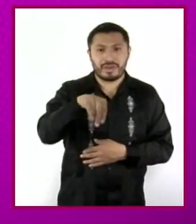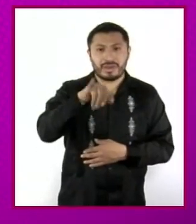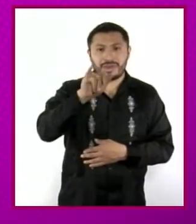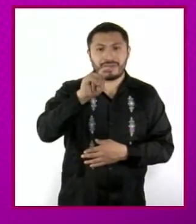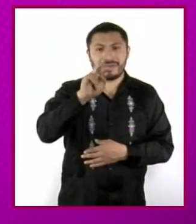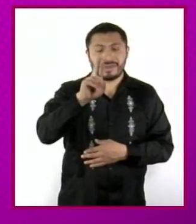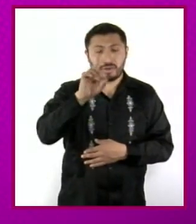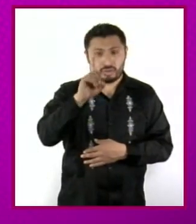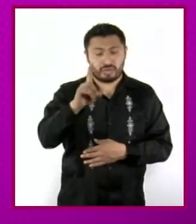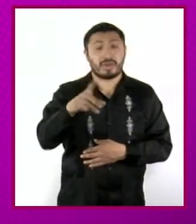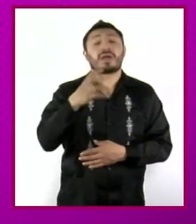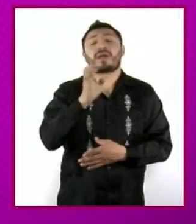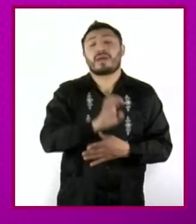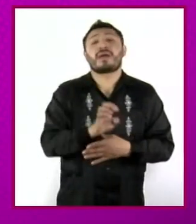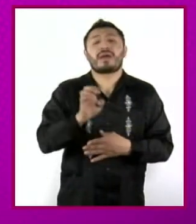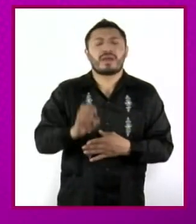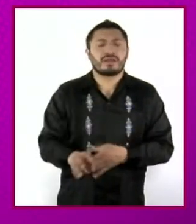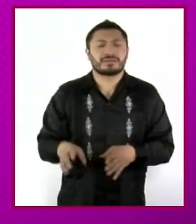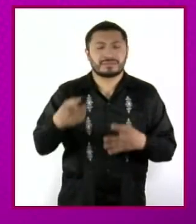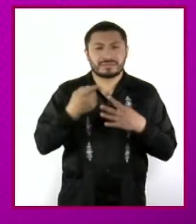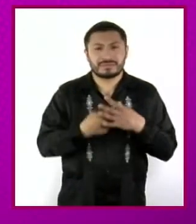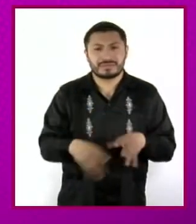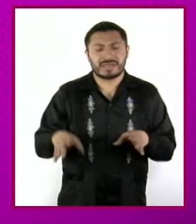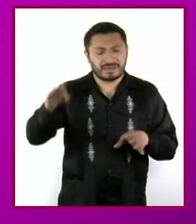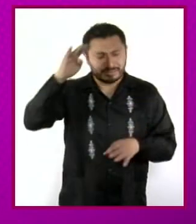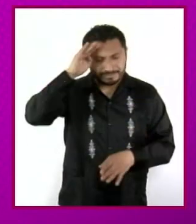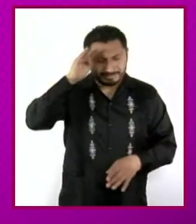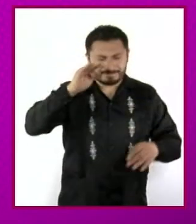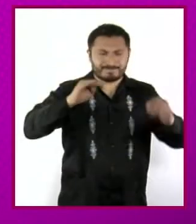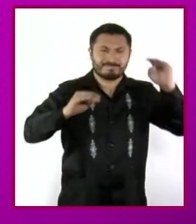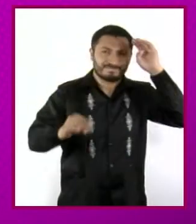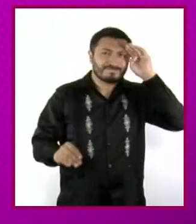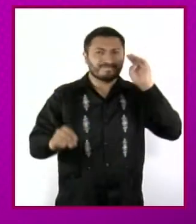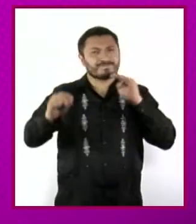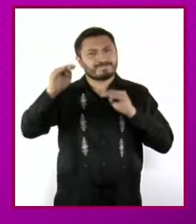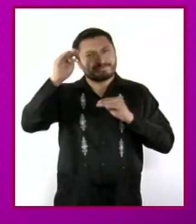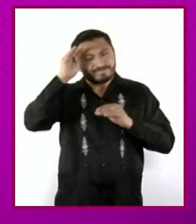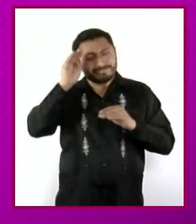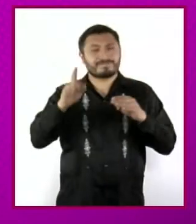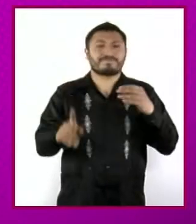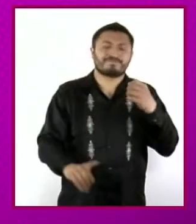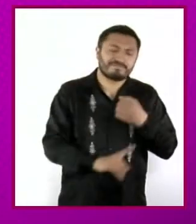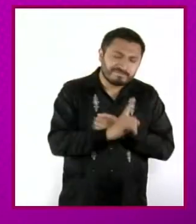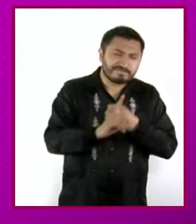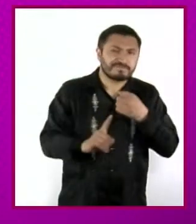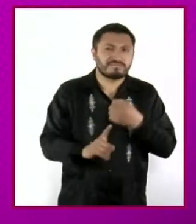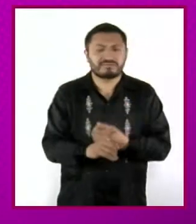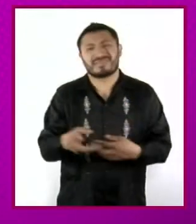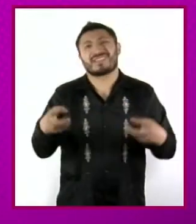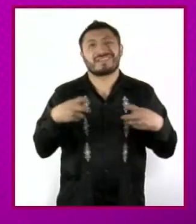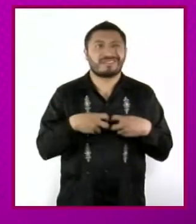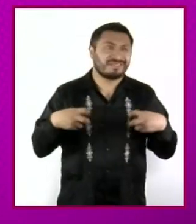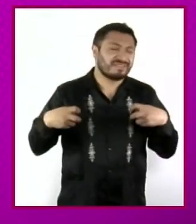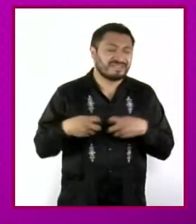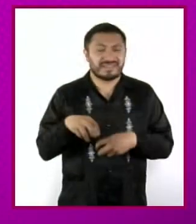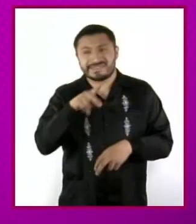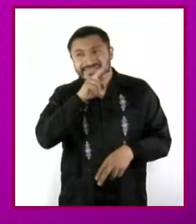ese momento empezamos a contemplar y a pensar y a tener problemas y a tener angustias.